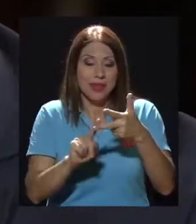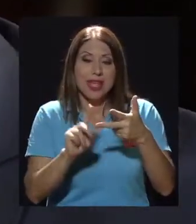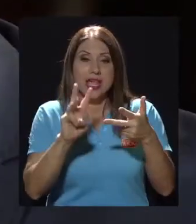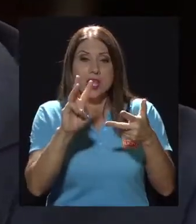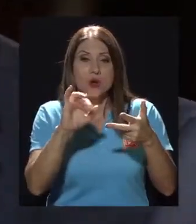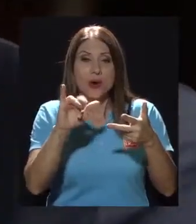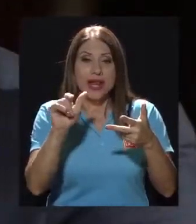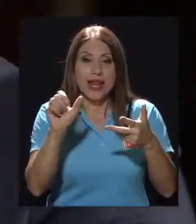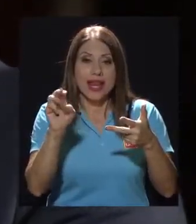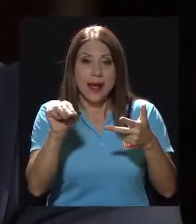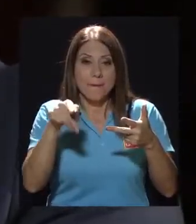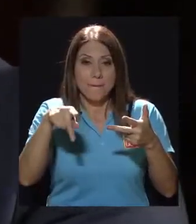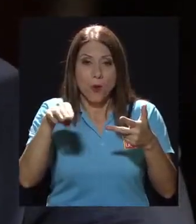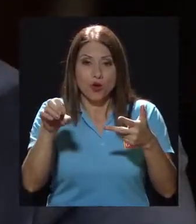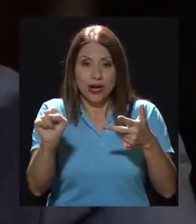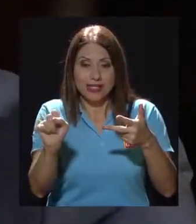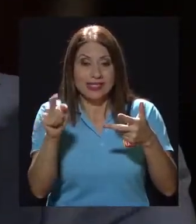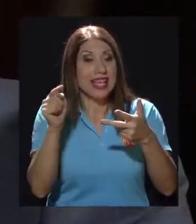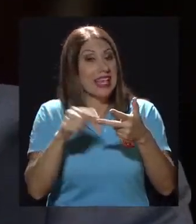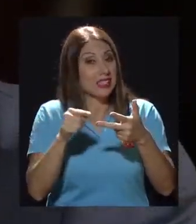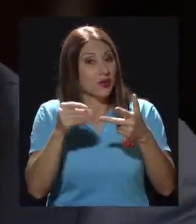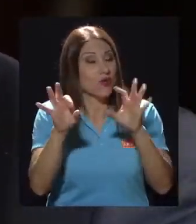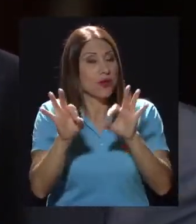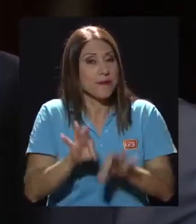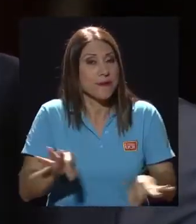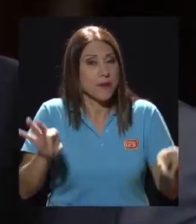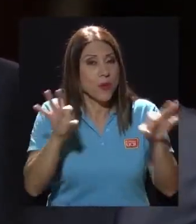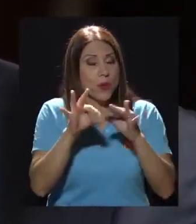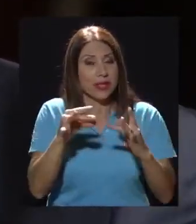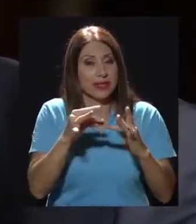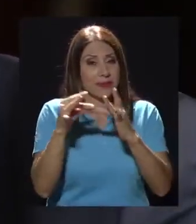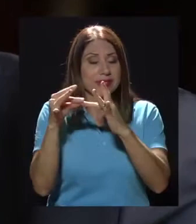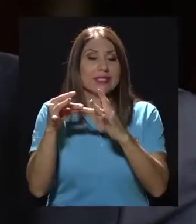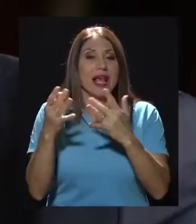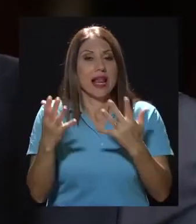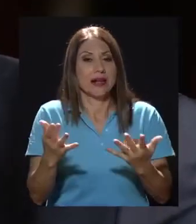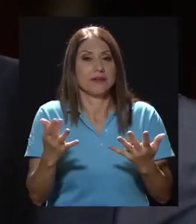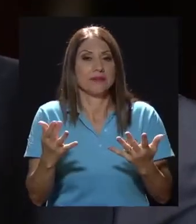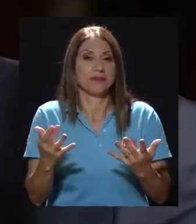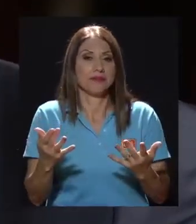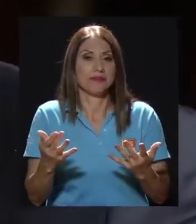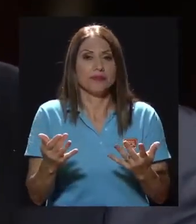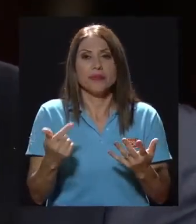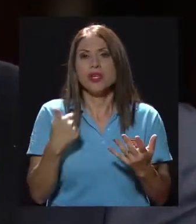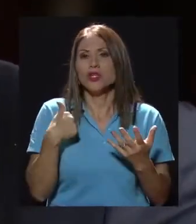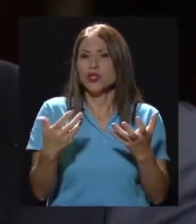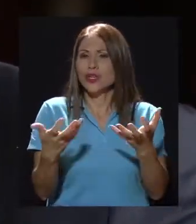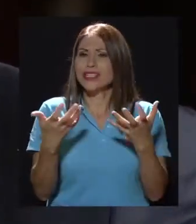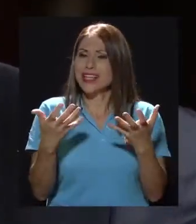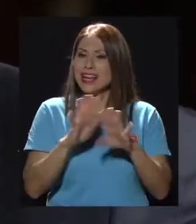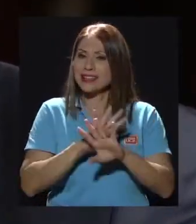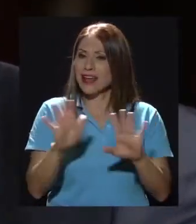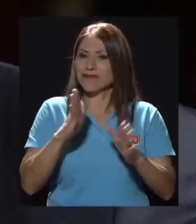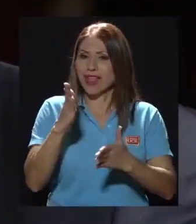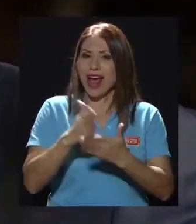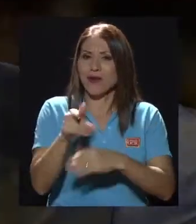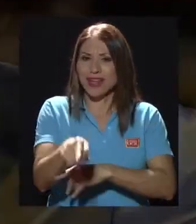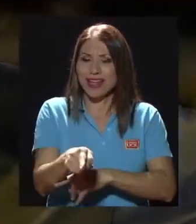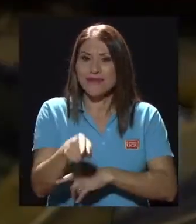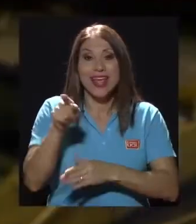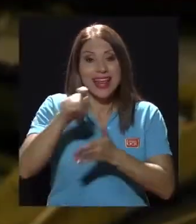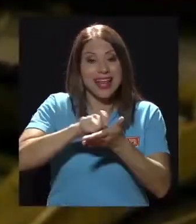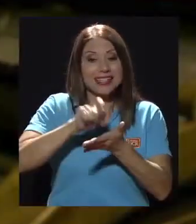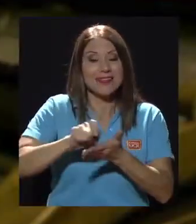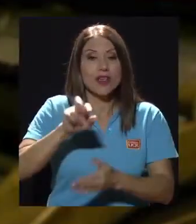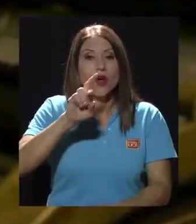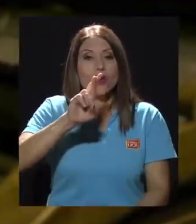obra de William Porras. La obra de William Porras tiene una importancia especial y yo quisiera dejarlo aquí y que quedara la entrevista. William Porras escribió la Rapsodia